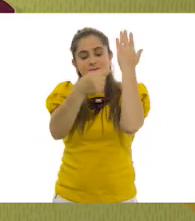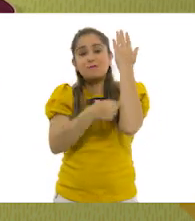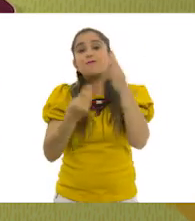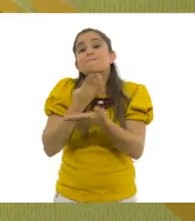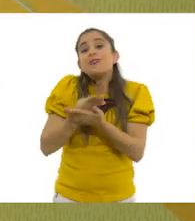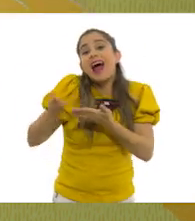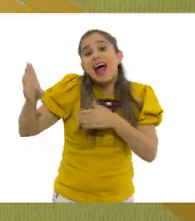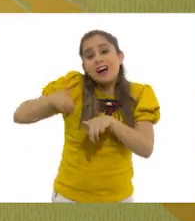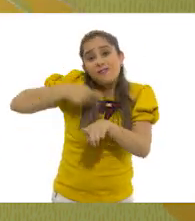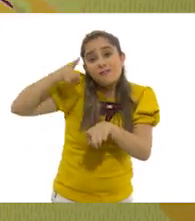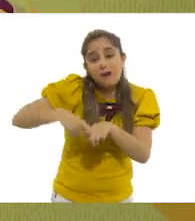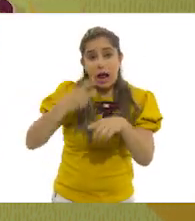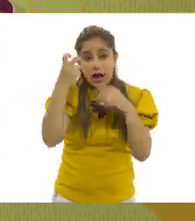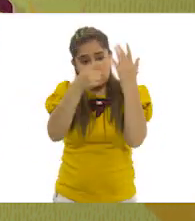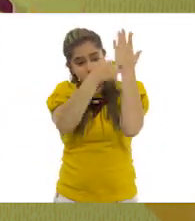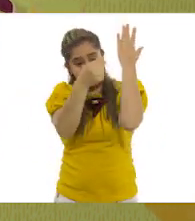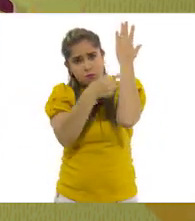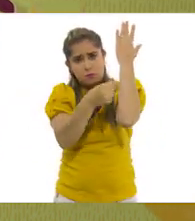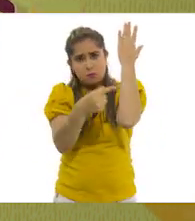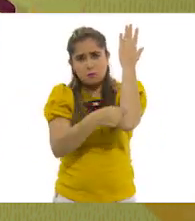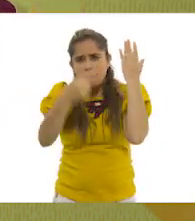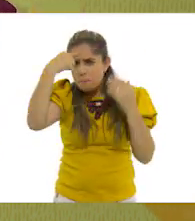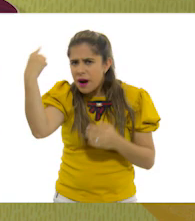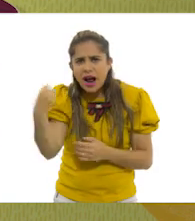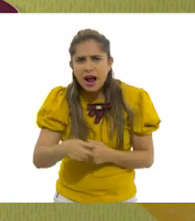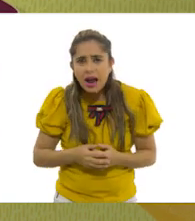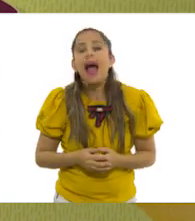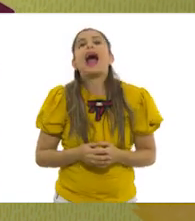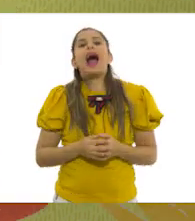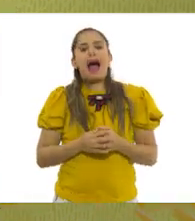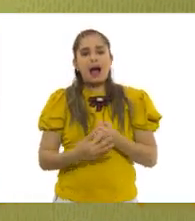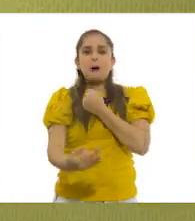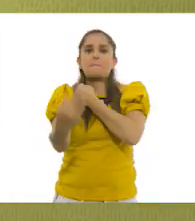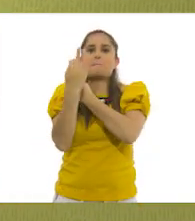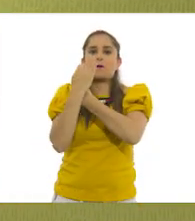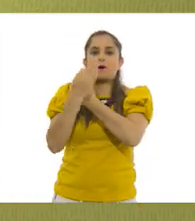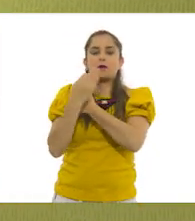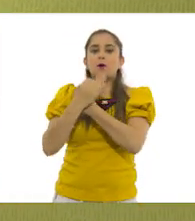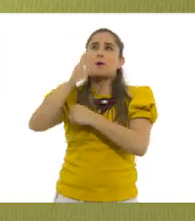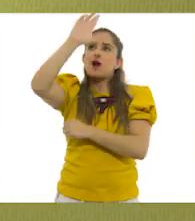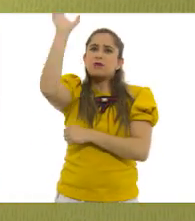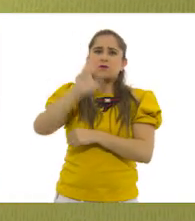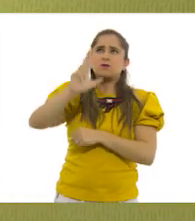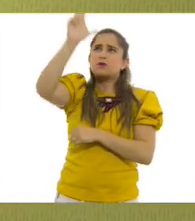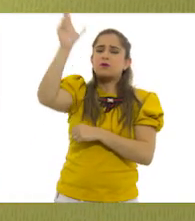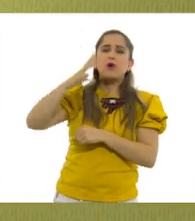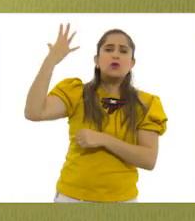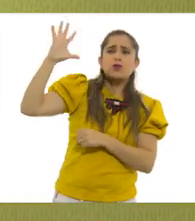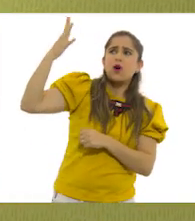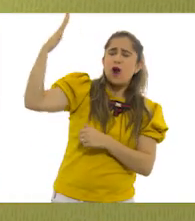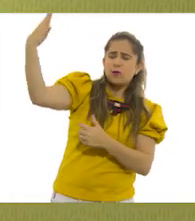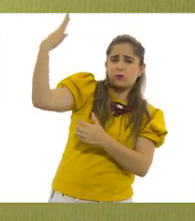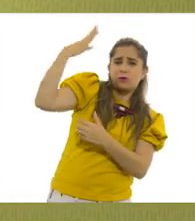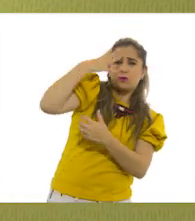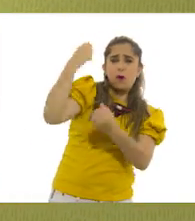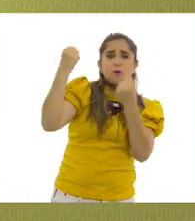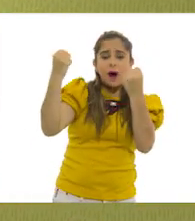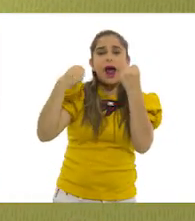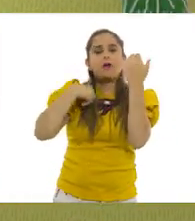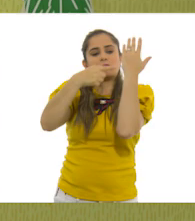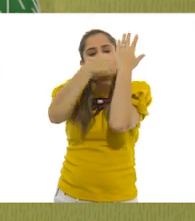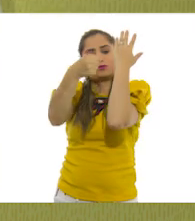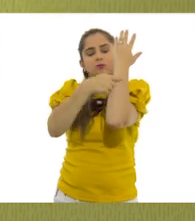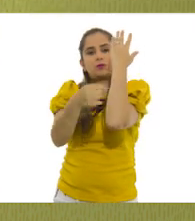están de adorno, sirven para protegerme de los rayos del sol. Cuando alcanzo la